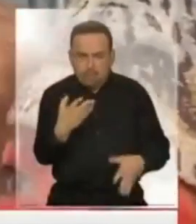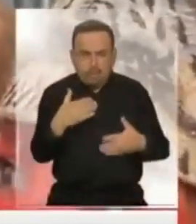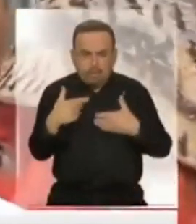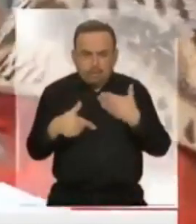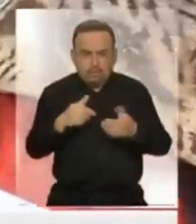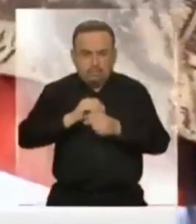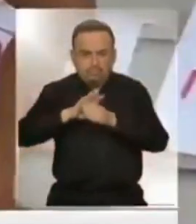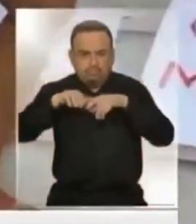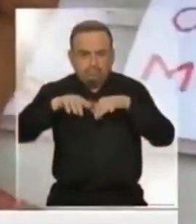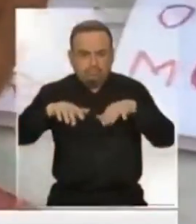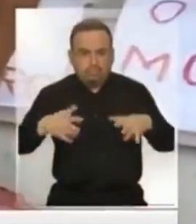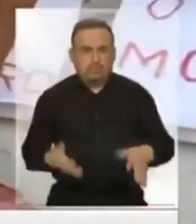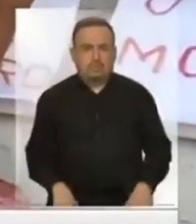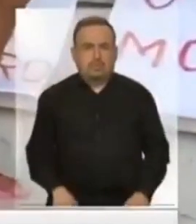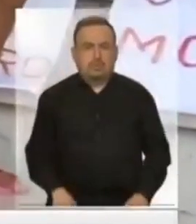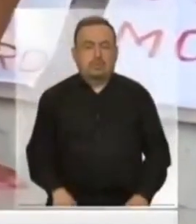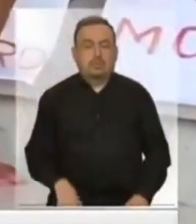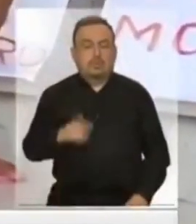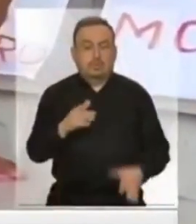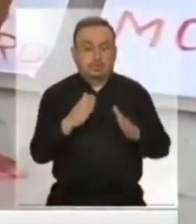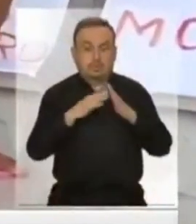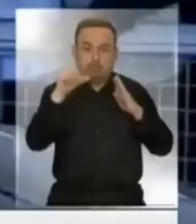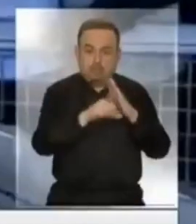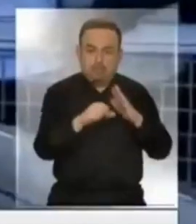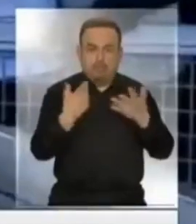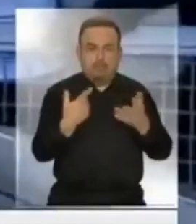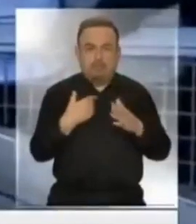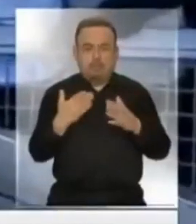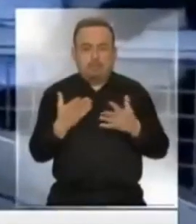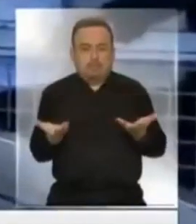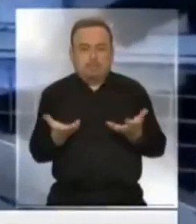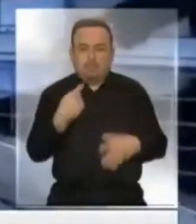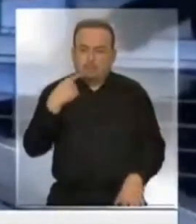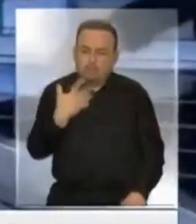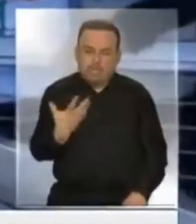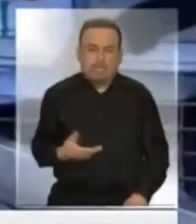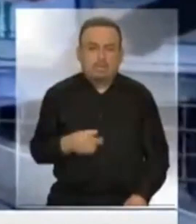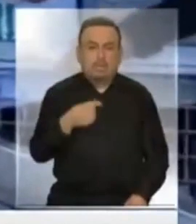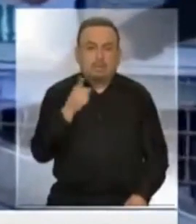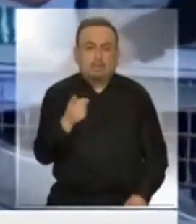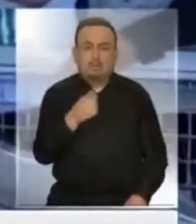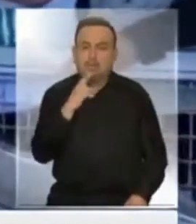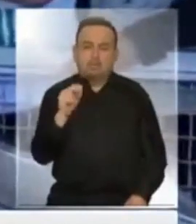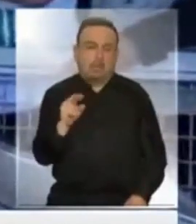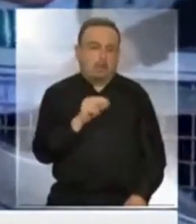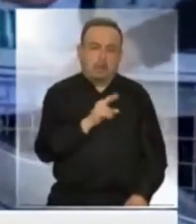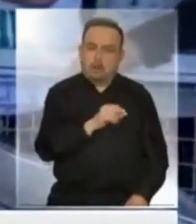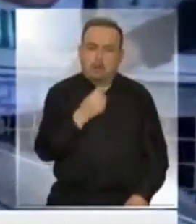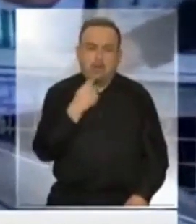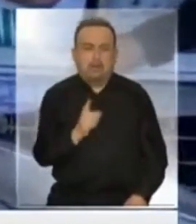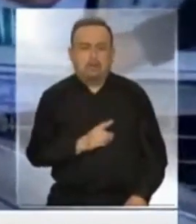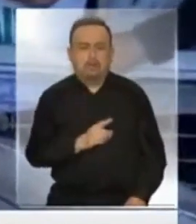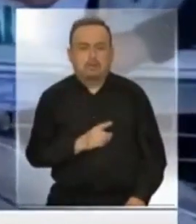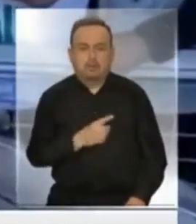hagan rever algunas decisiones del presidente Bolsonaro, para que pueda acercarse de alguna determinada manera a algún tipo de evidencias, y